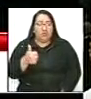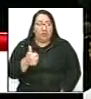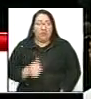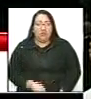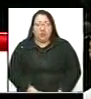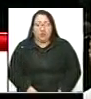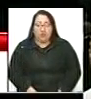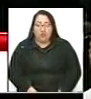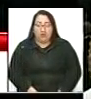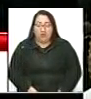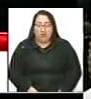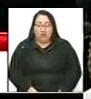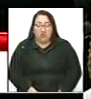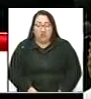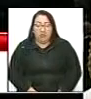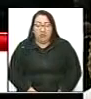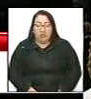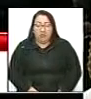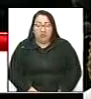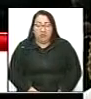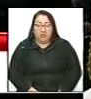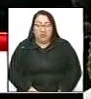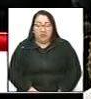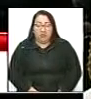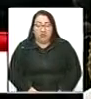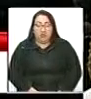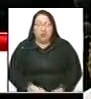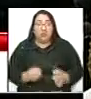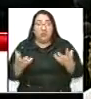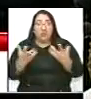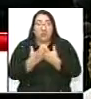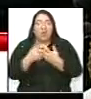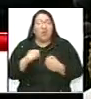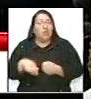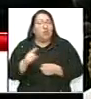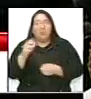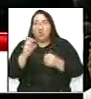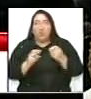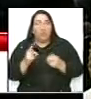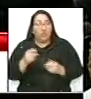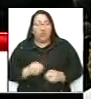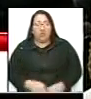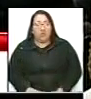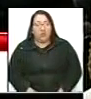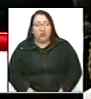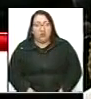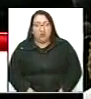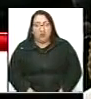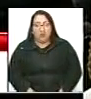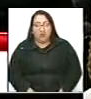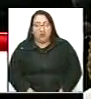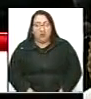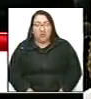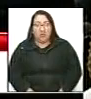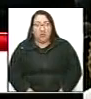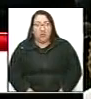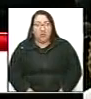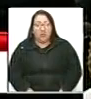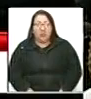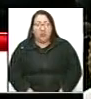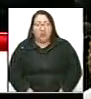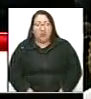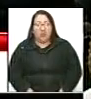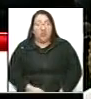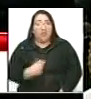¿Por qué? Porque eso sí es compatible con lo que dice el reglamento. Aquí no está en duda, señor el congresista Galarreta, a través de usted, presidente.